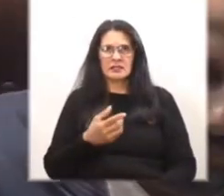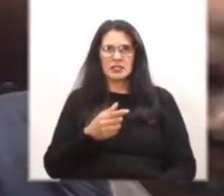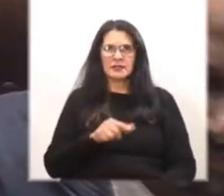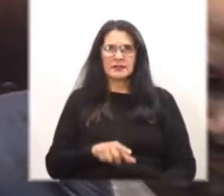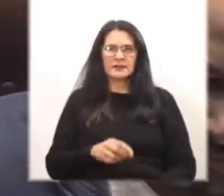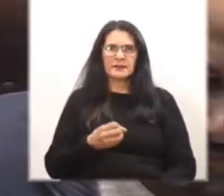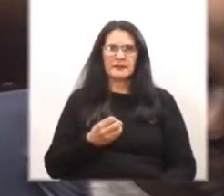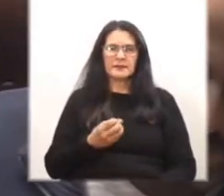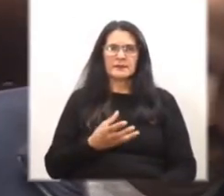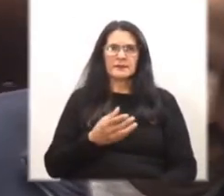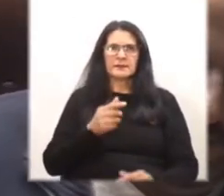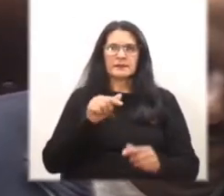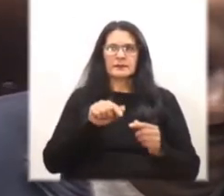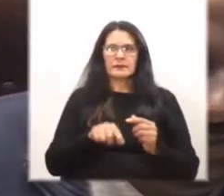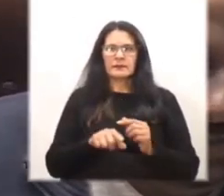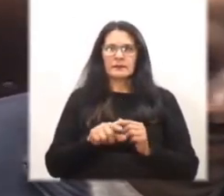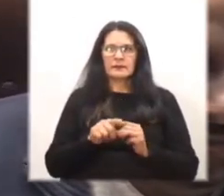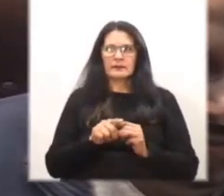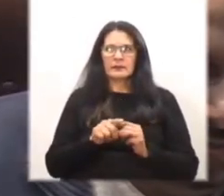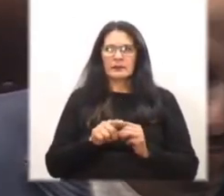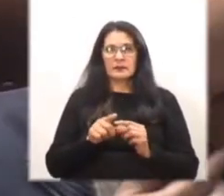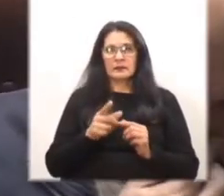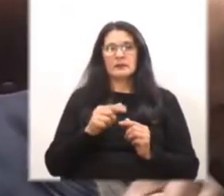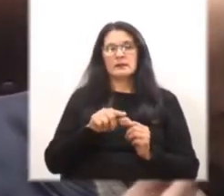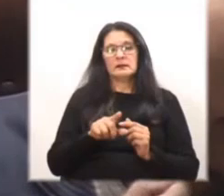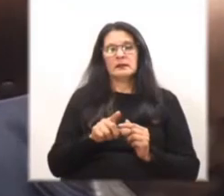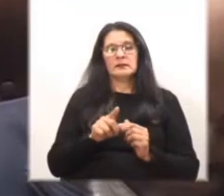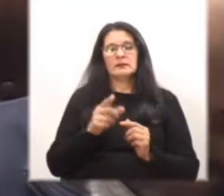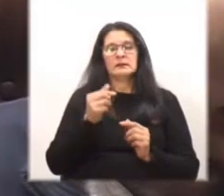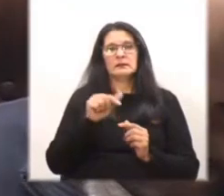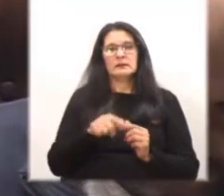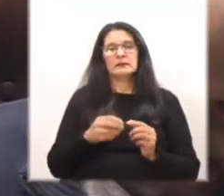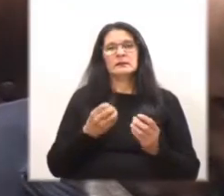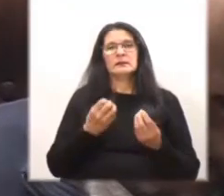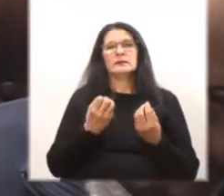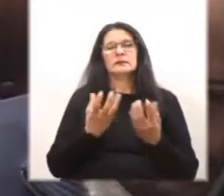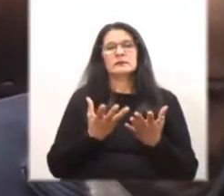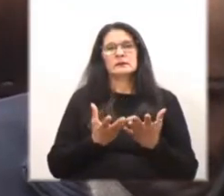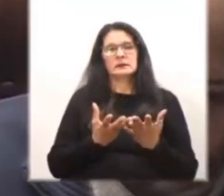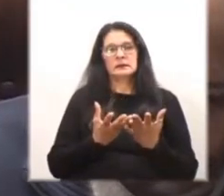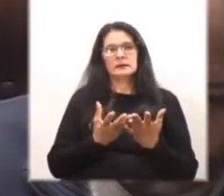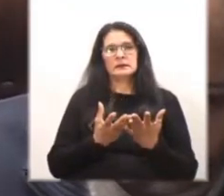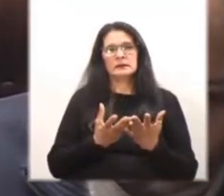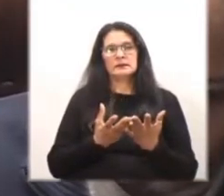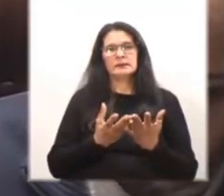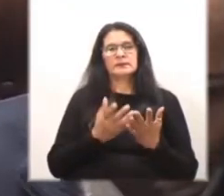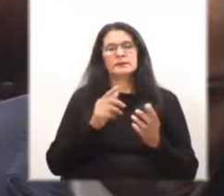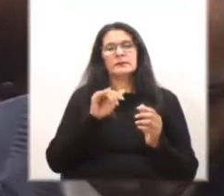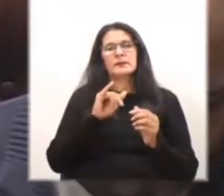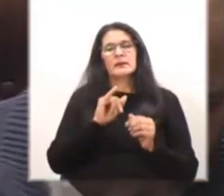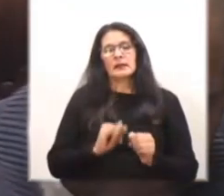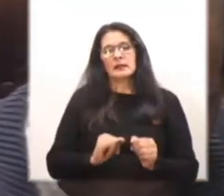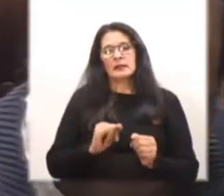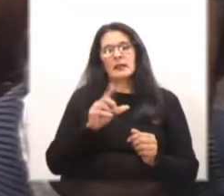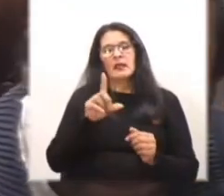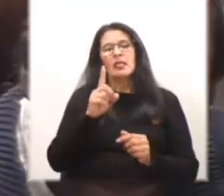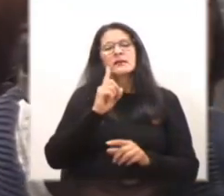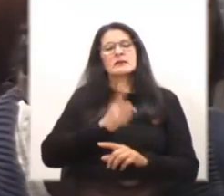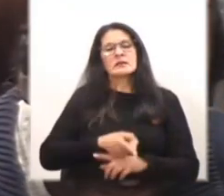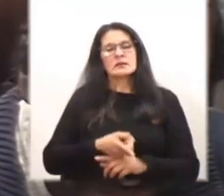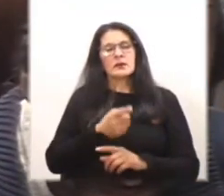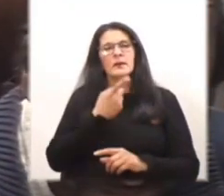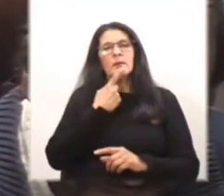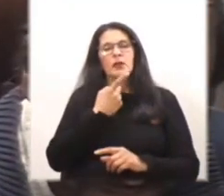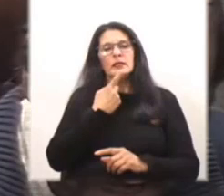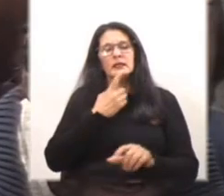el cargo y participó de lugares donde no hubo incidencia en las decisiones políticas